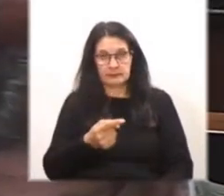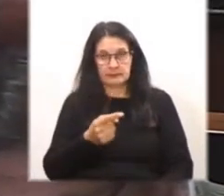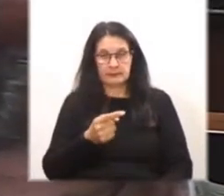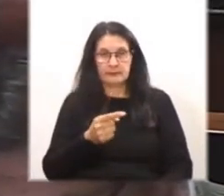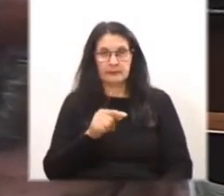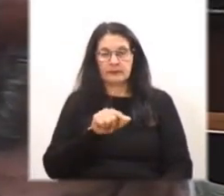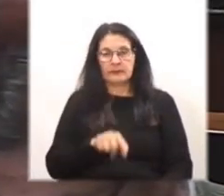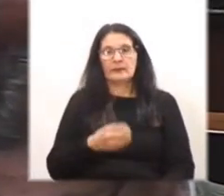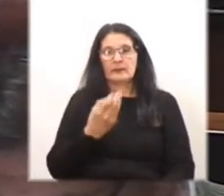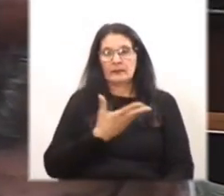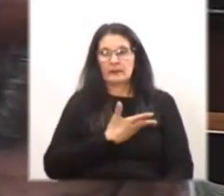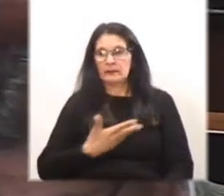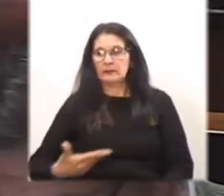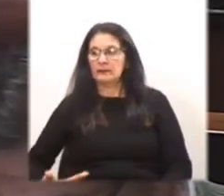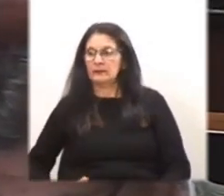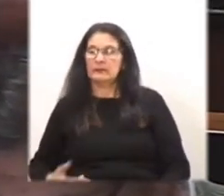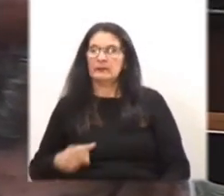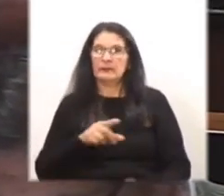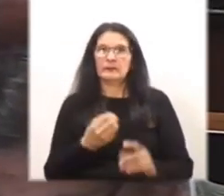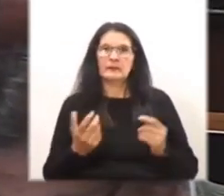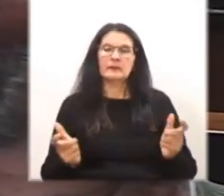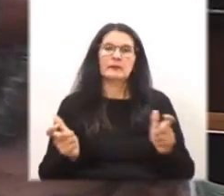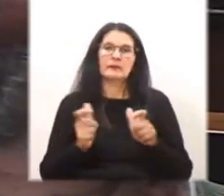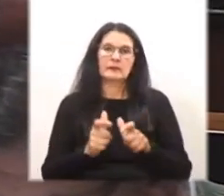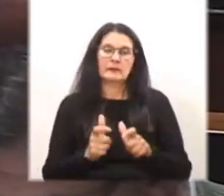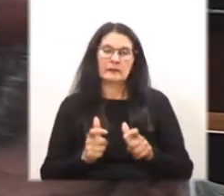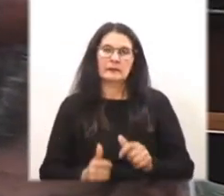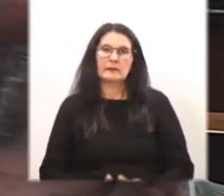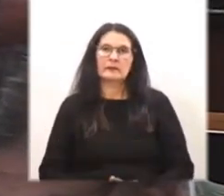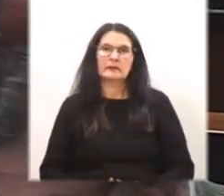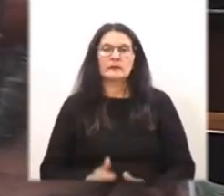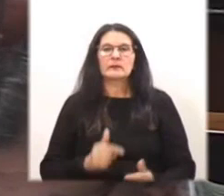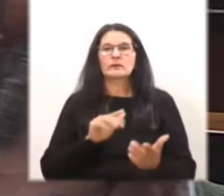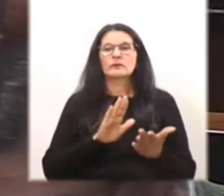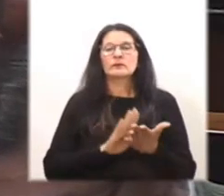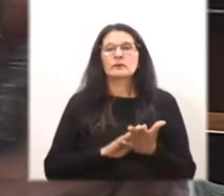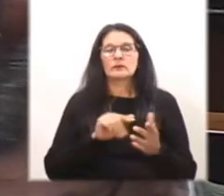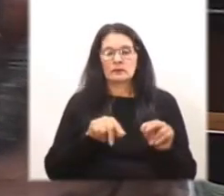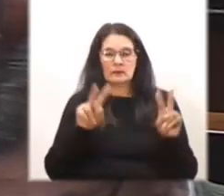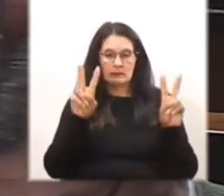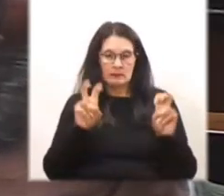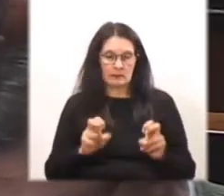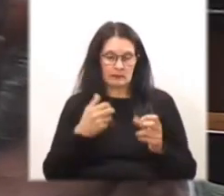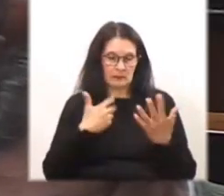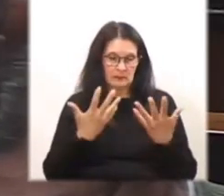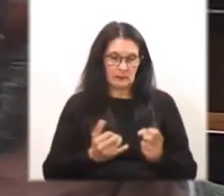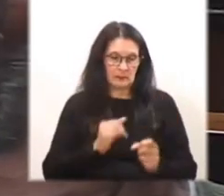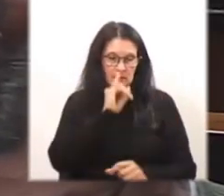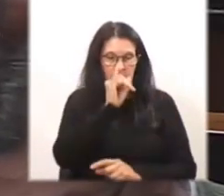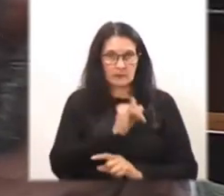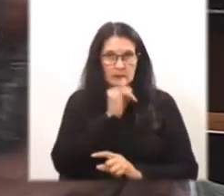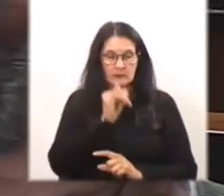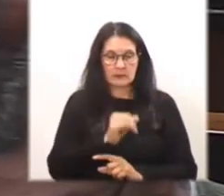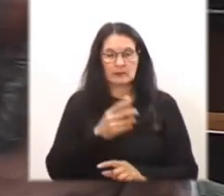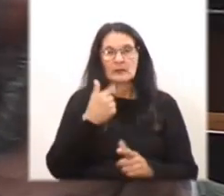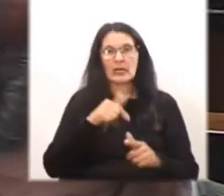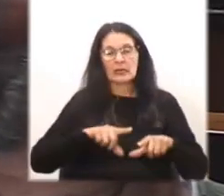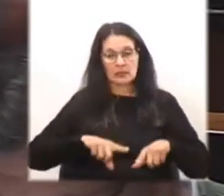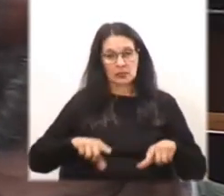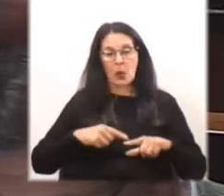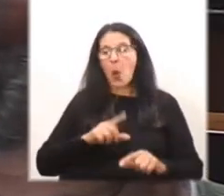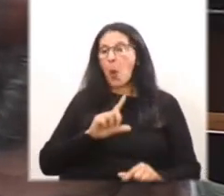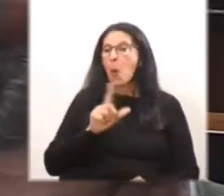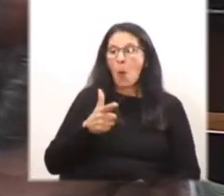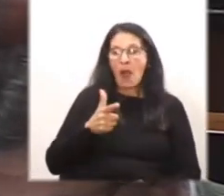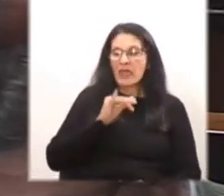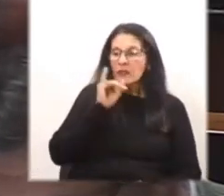textualmente al señor presidente de la comisión: sobre el tema quiero informar que la Cancillería no fue informada